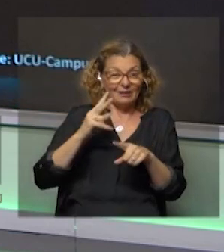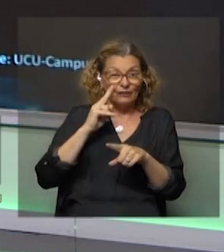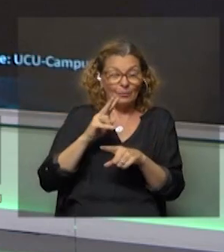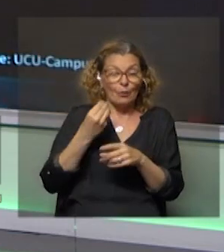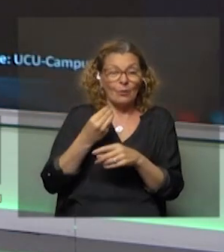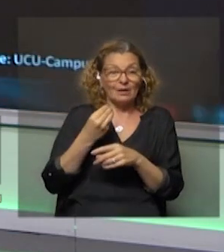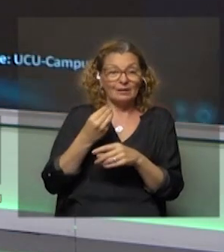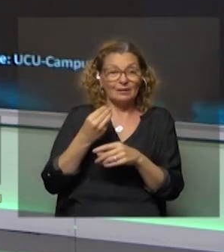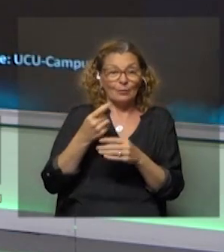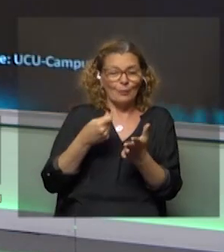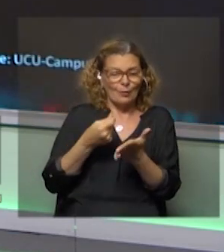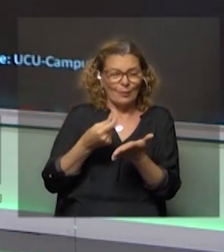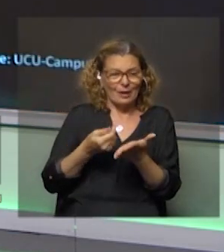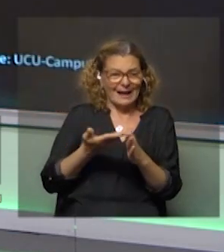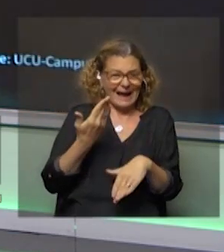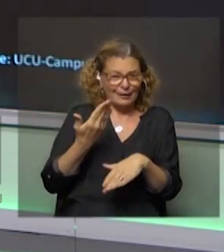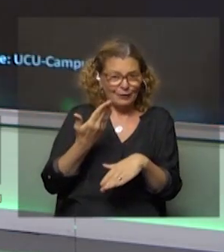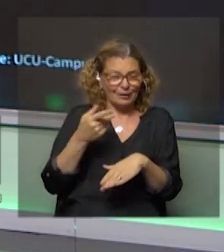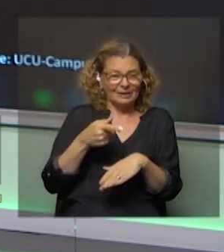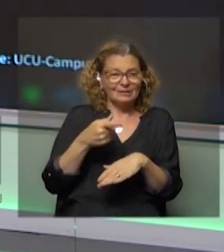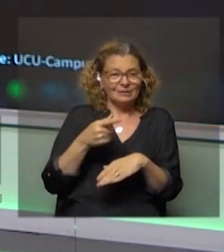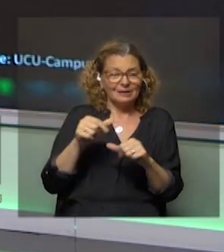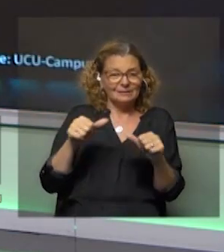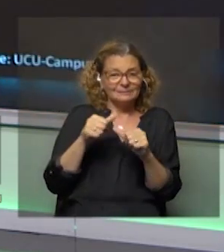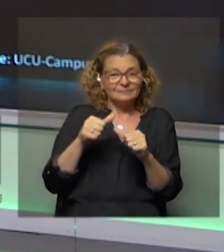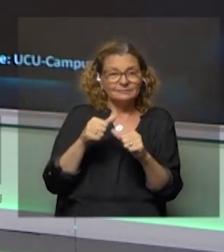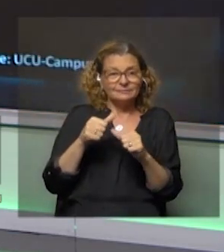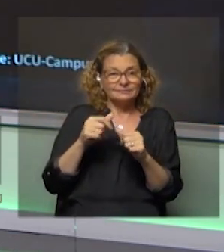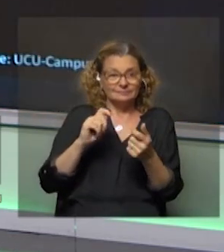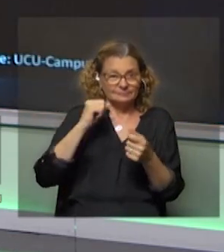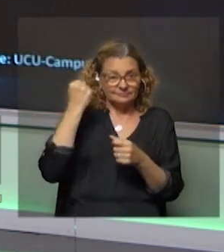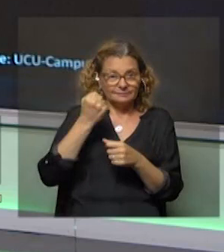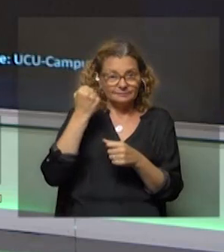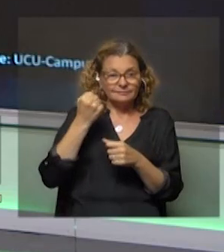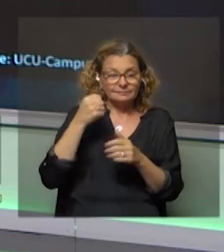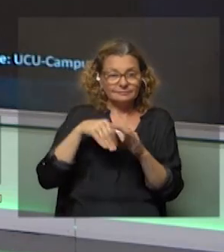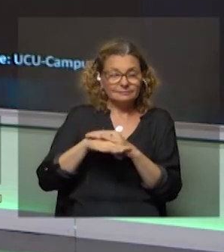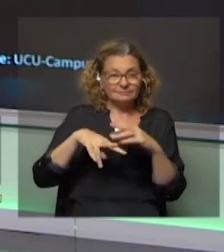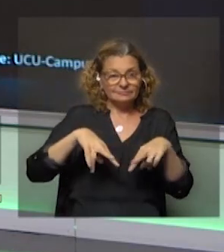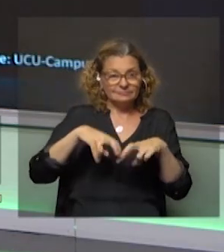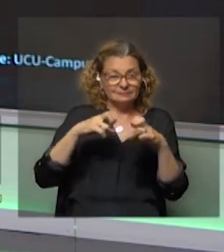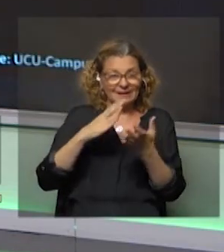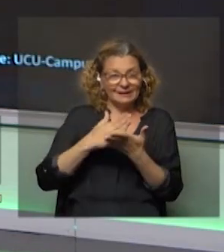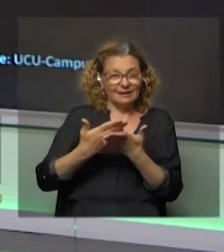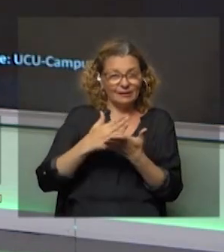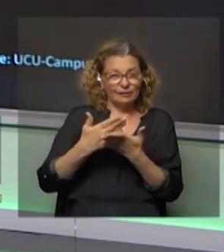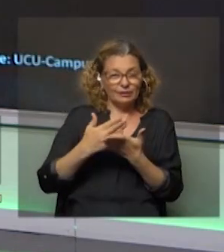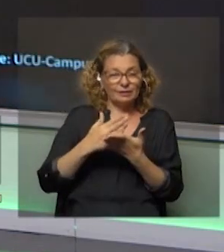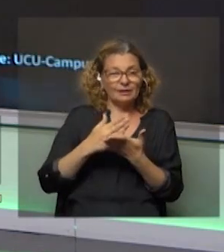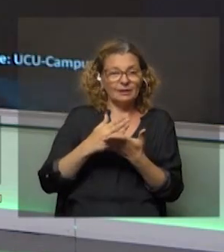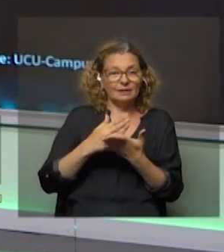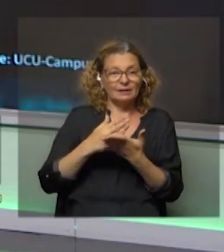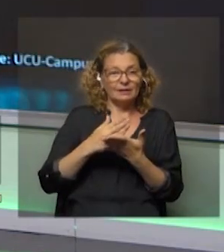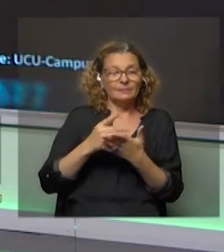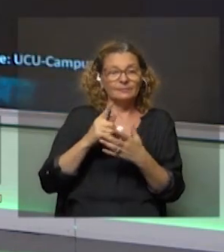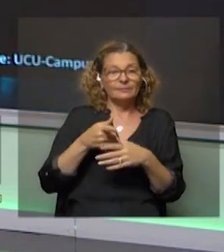Cuál es el encarecimiento relativo que está haciendo justamente relevante para analizar las relaciones en la frontera en particular en